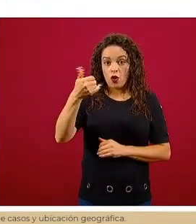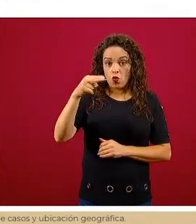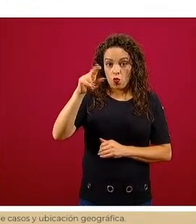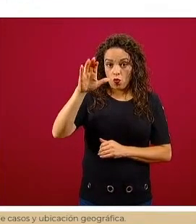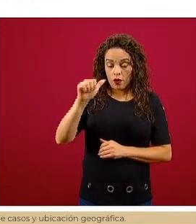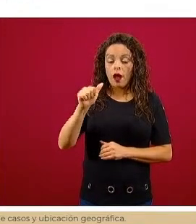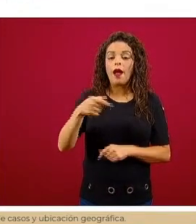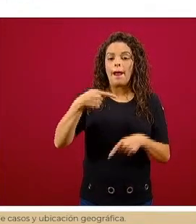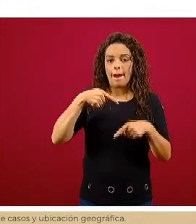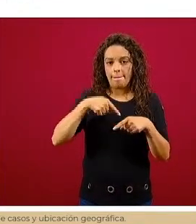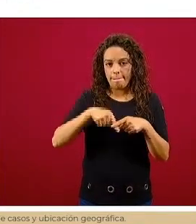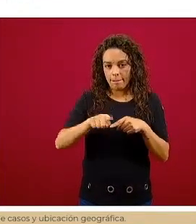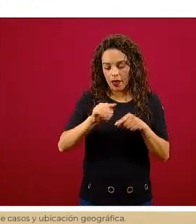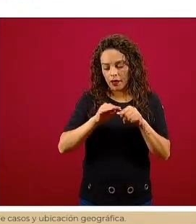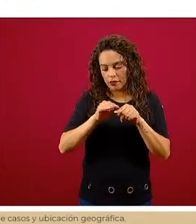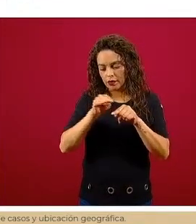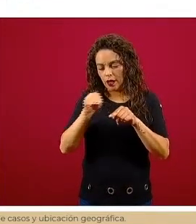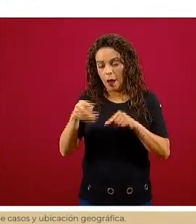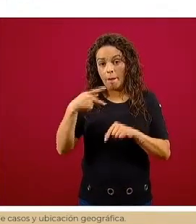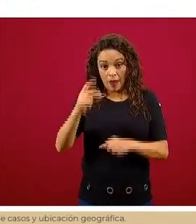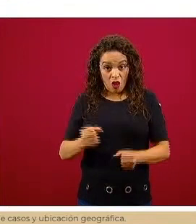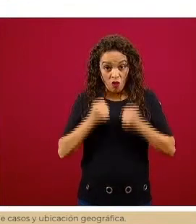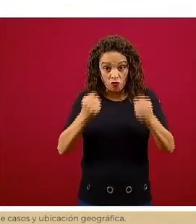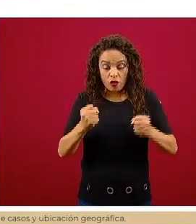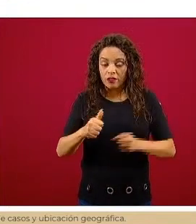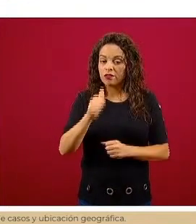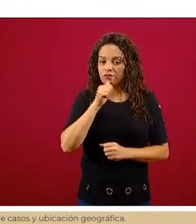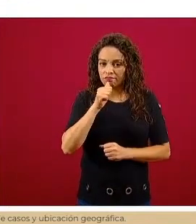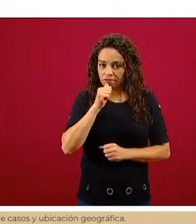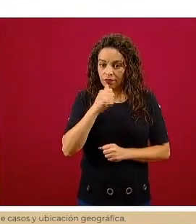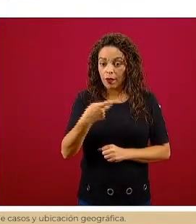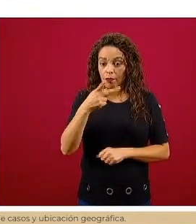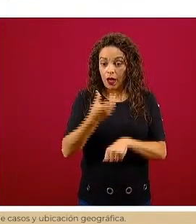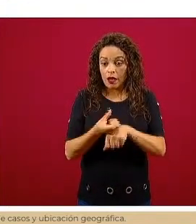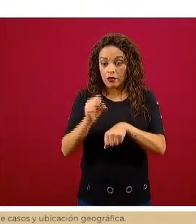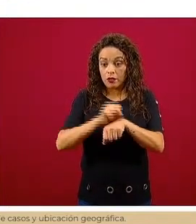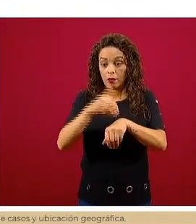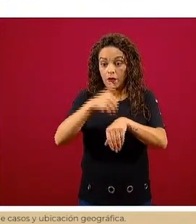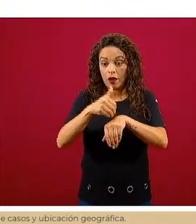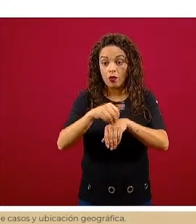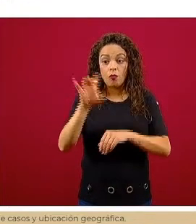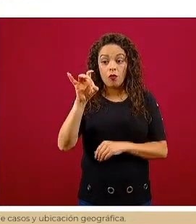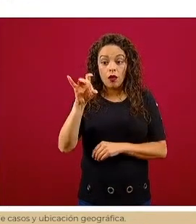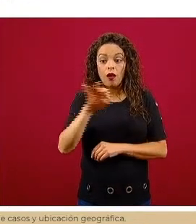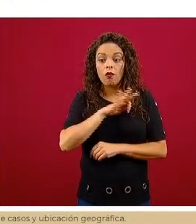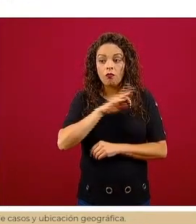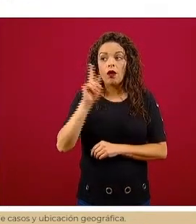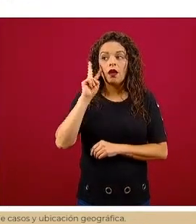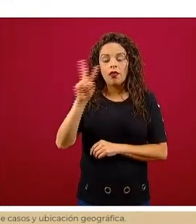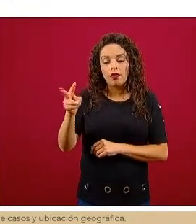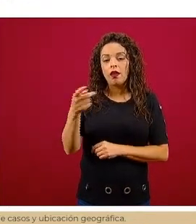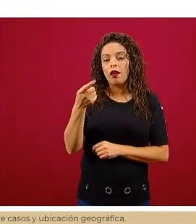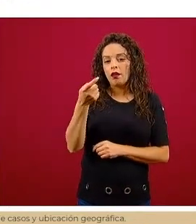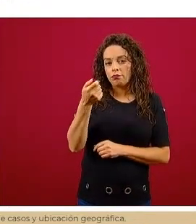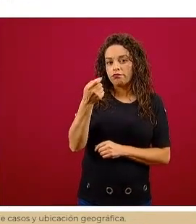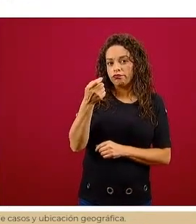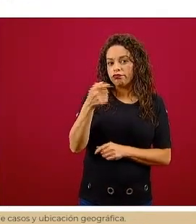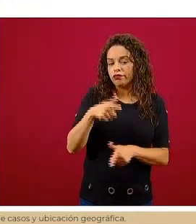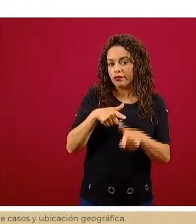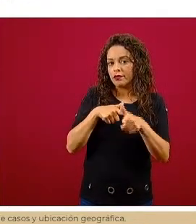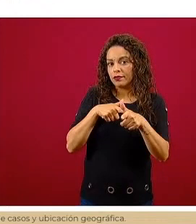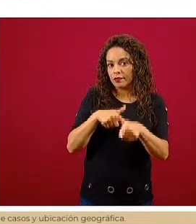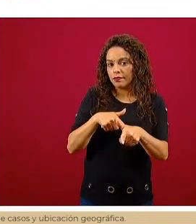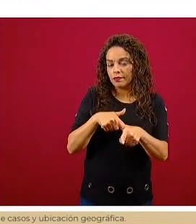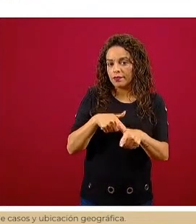descendente, todavía no muy marcada, pero a la semana 30 evidenciando todavía estar digamos más que todo